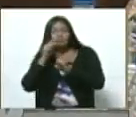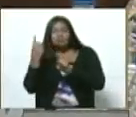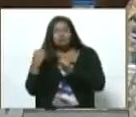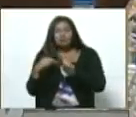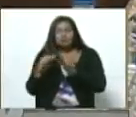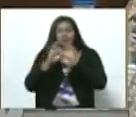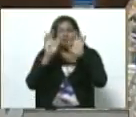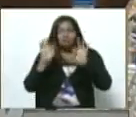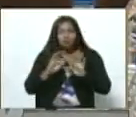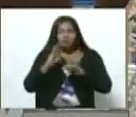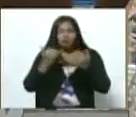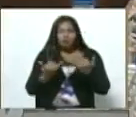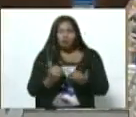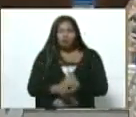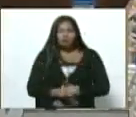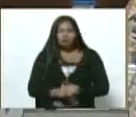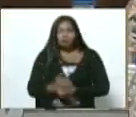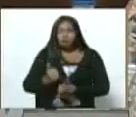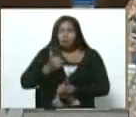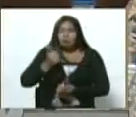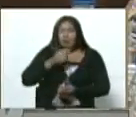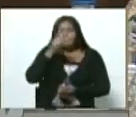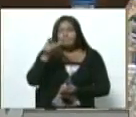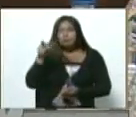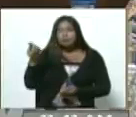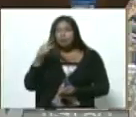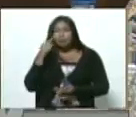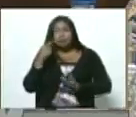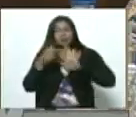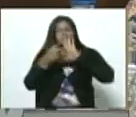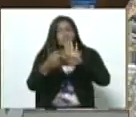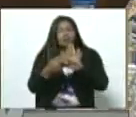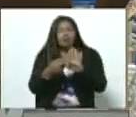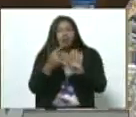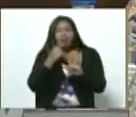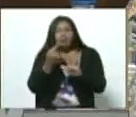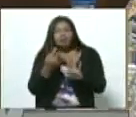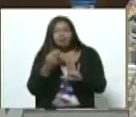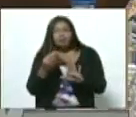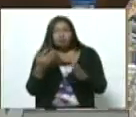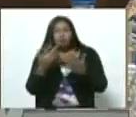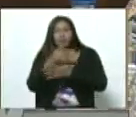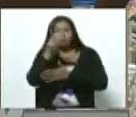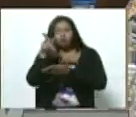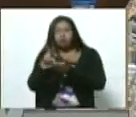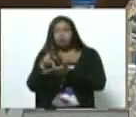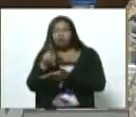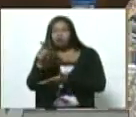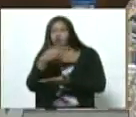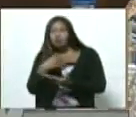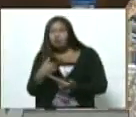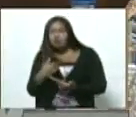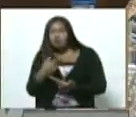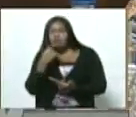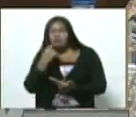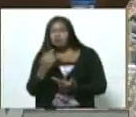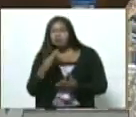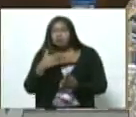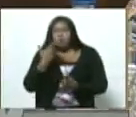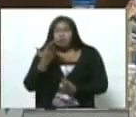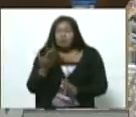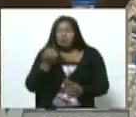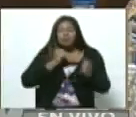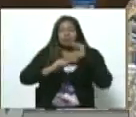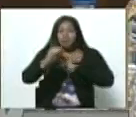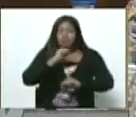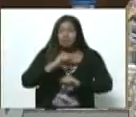requisitos. Pero cualquier persona puede presentar objeción a cualquier candidatura. Y es la posibilidad también de